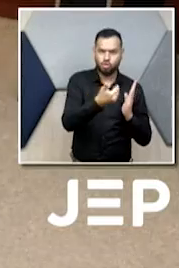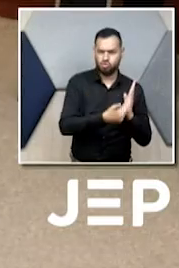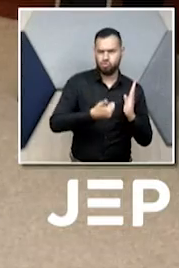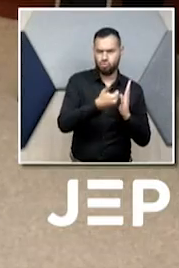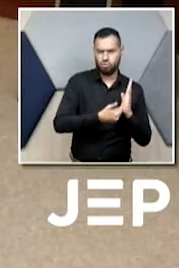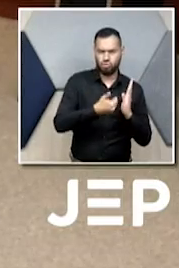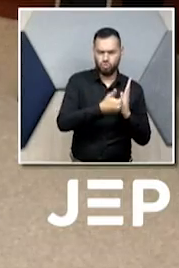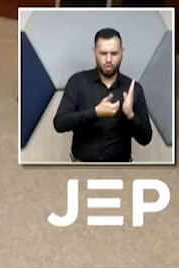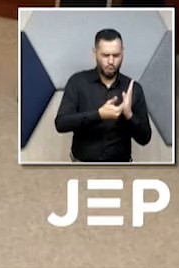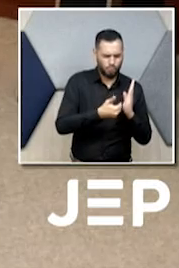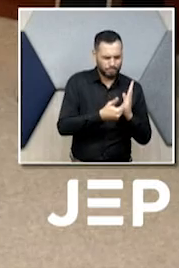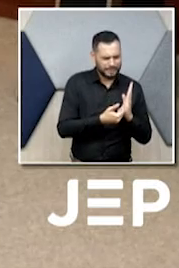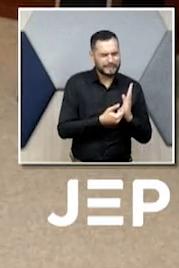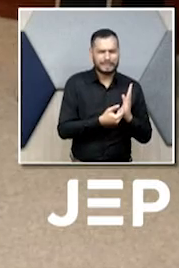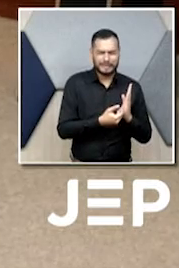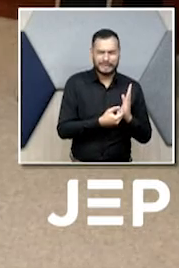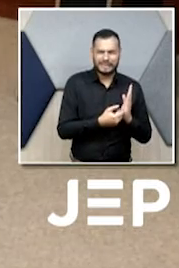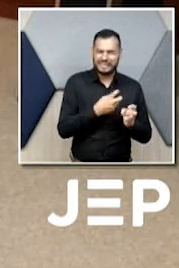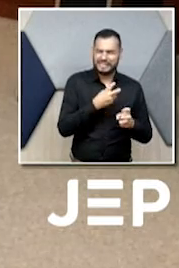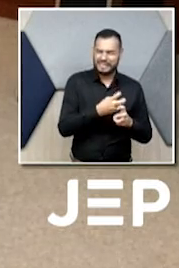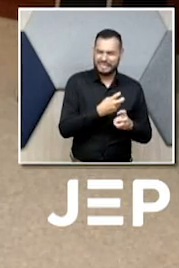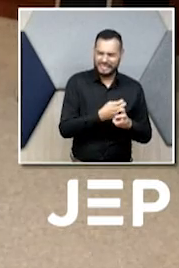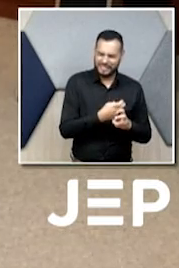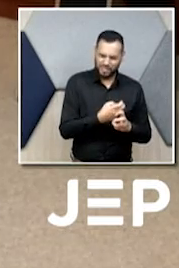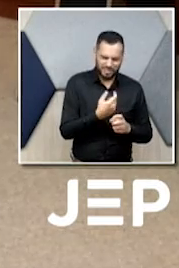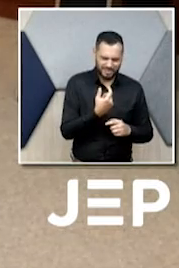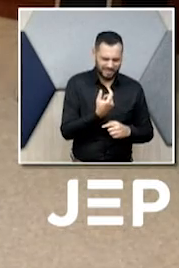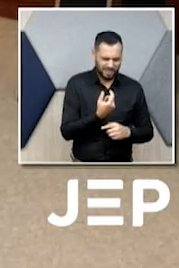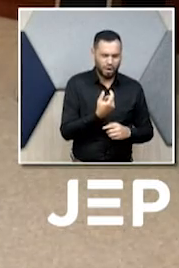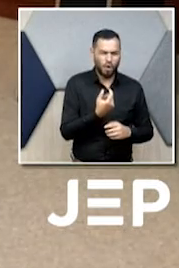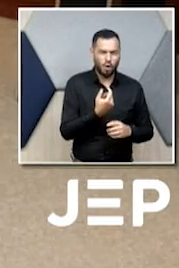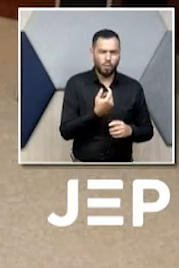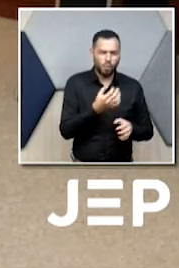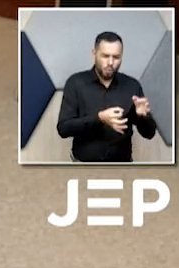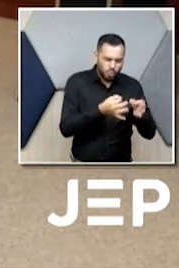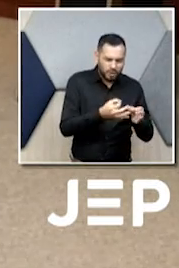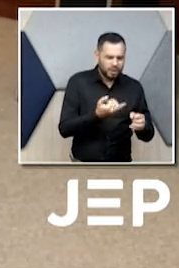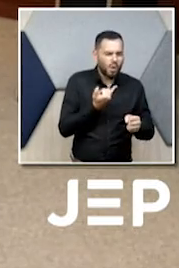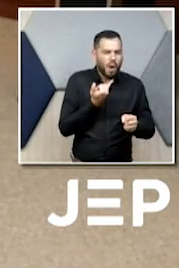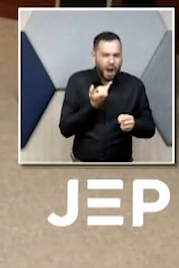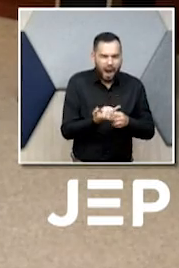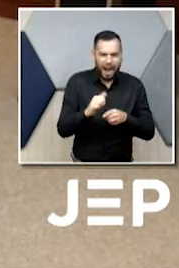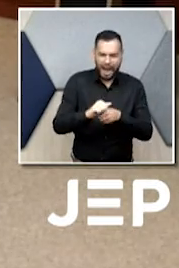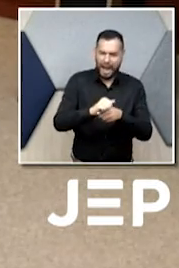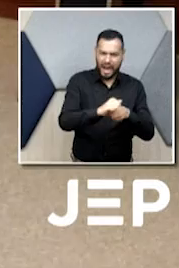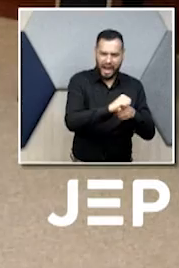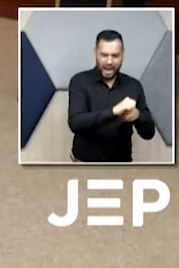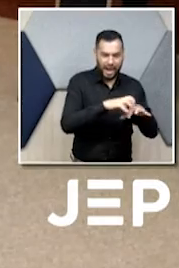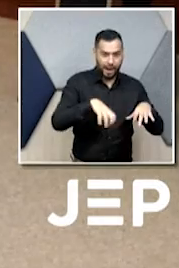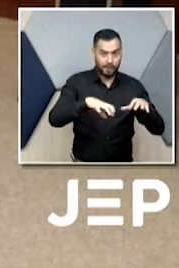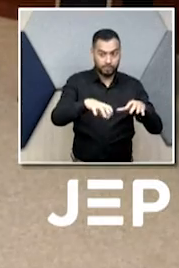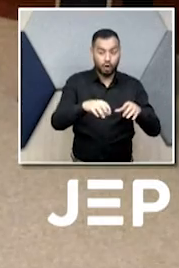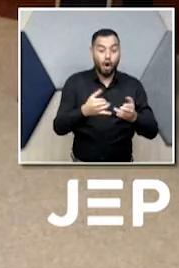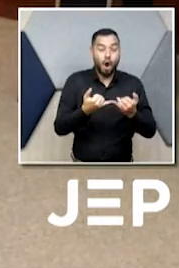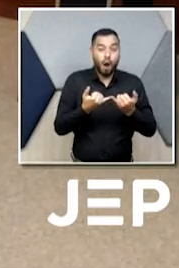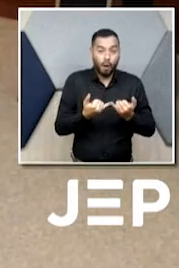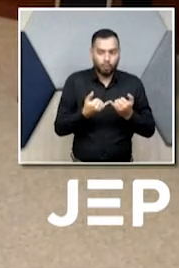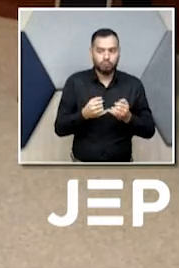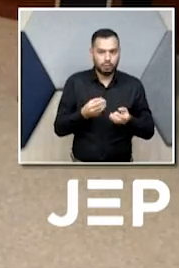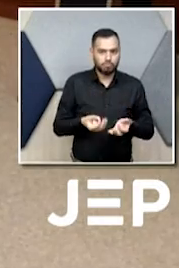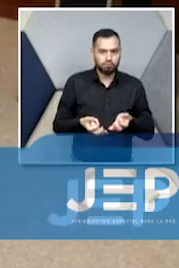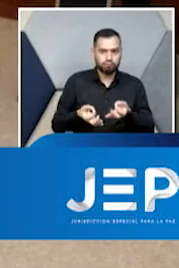complejos en lo jurídico y en lo fáctico, que hoy en día muchos de ellos ya están en conocimiento de la propia